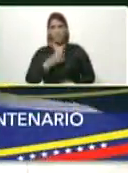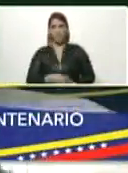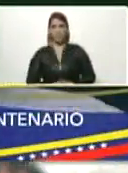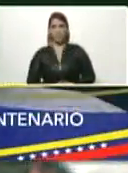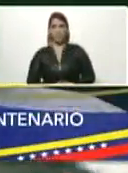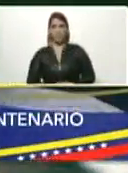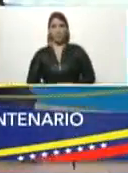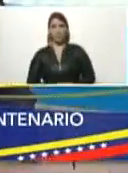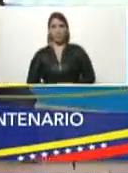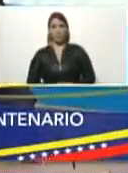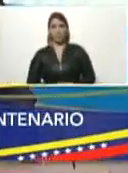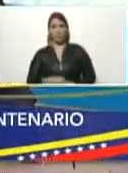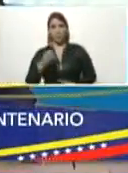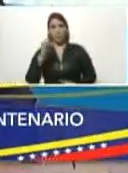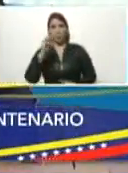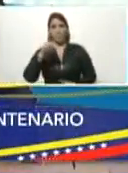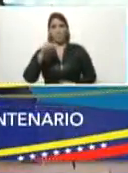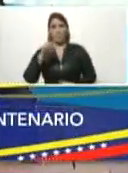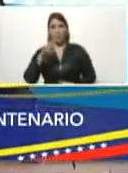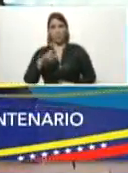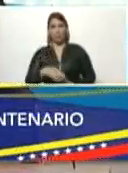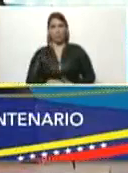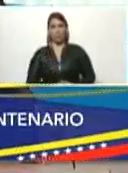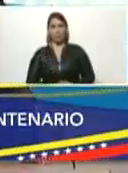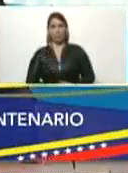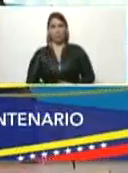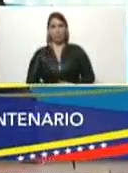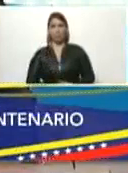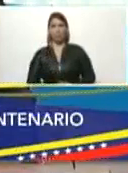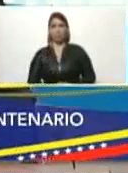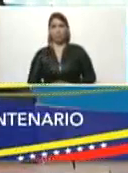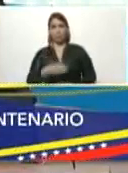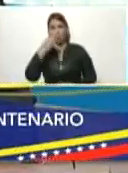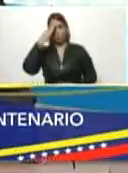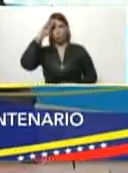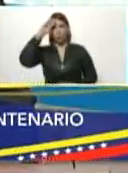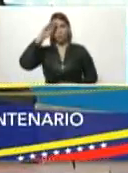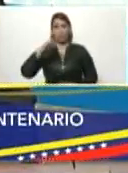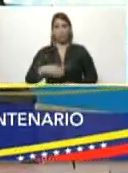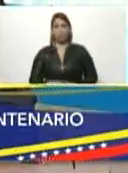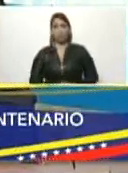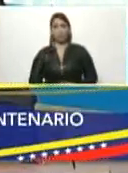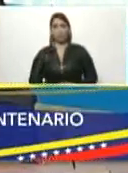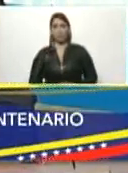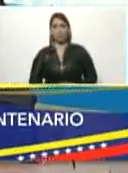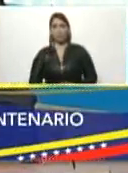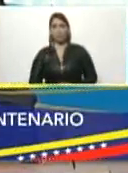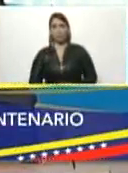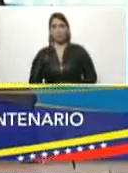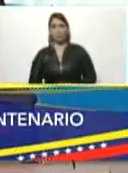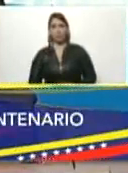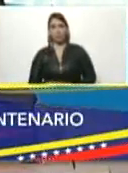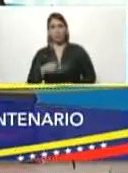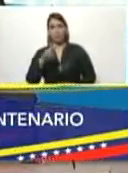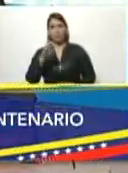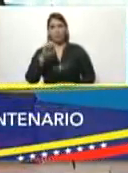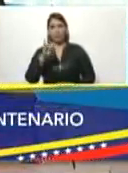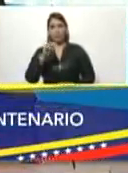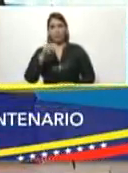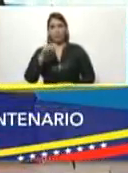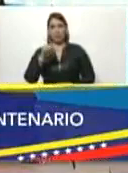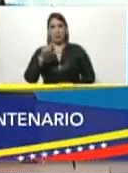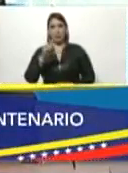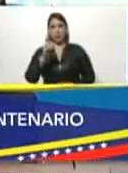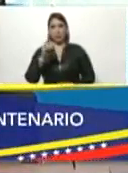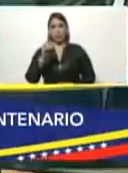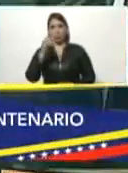a Omar González, de Cuba, a Reinaldo Lafuente, de